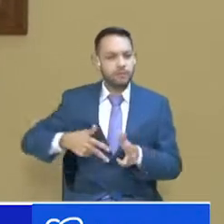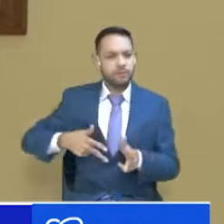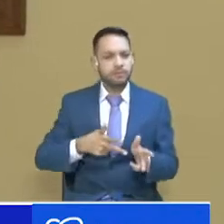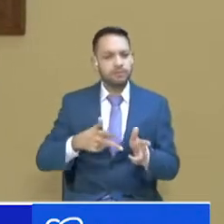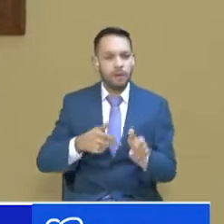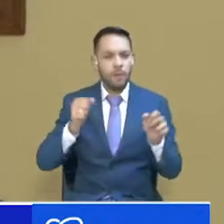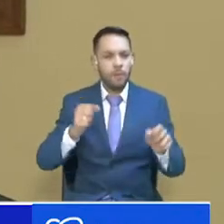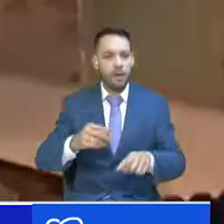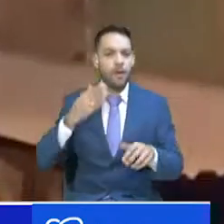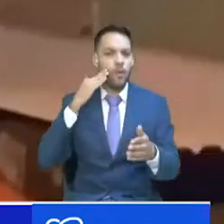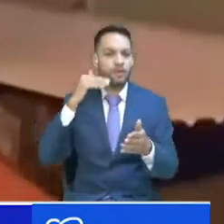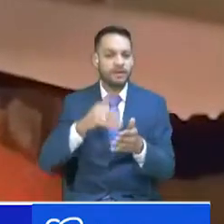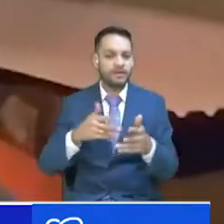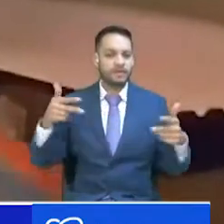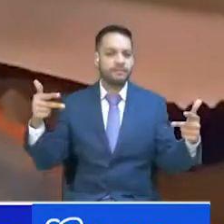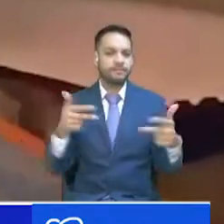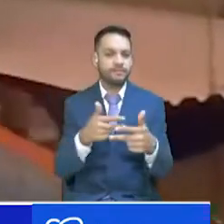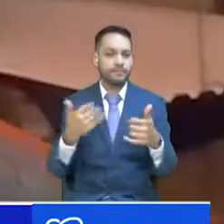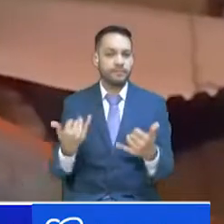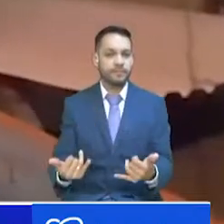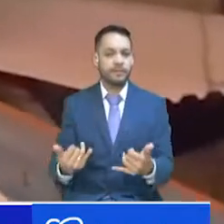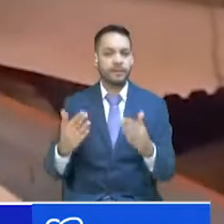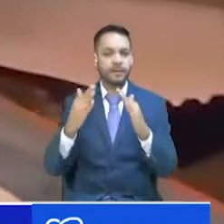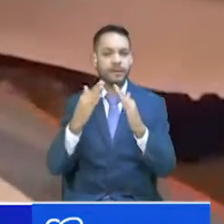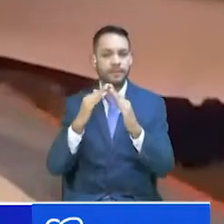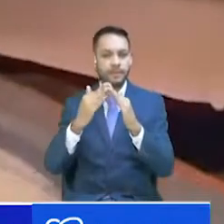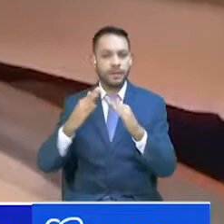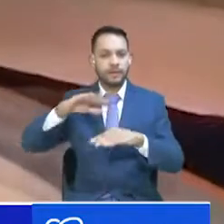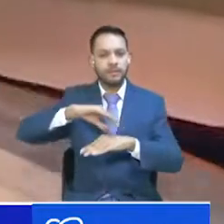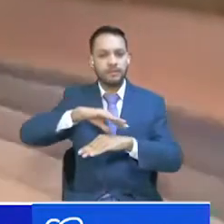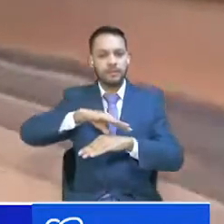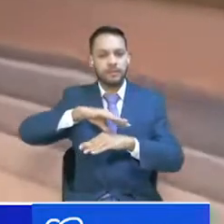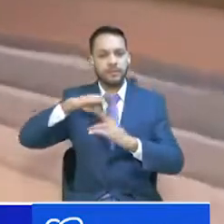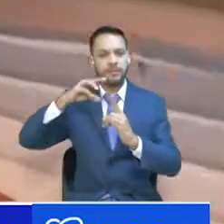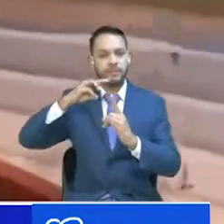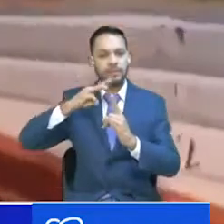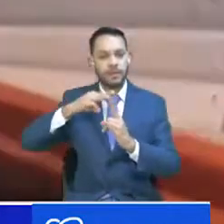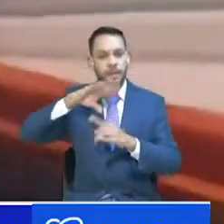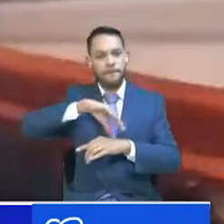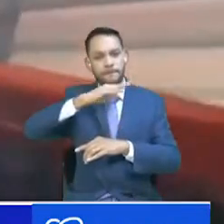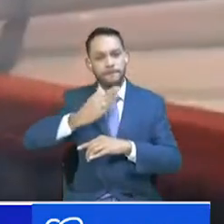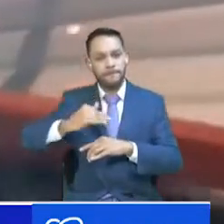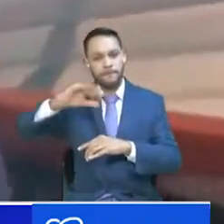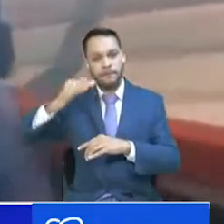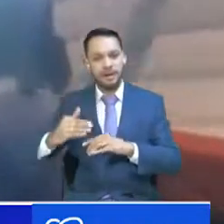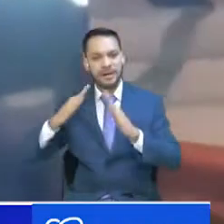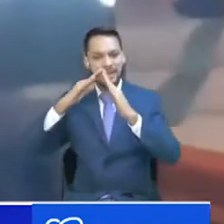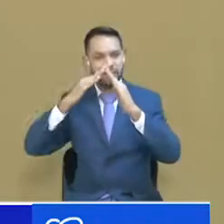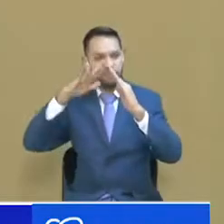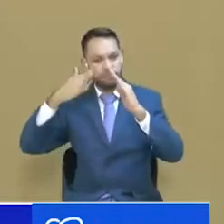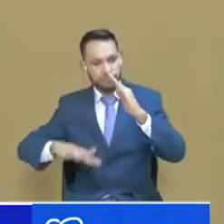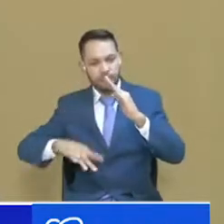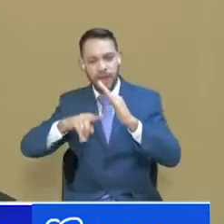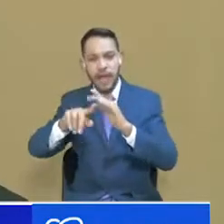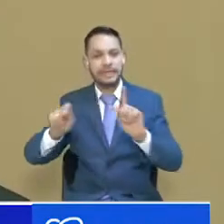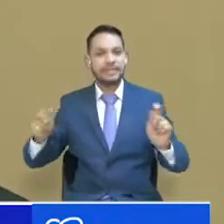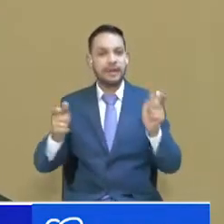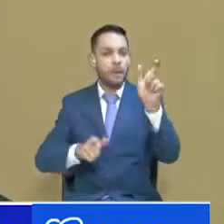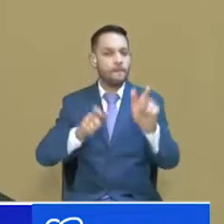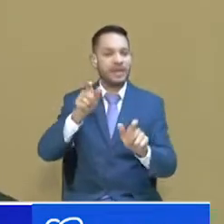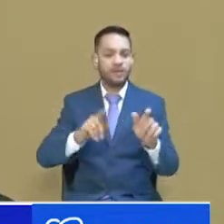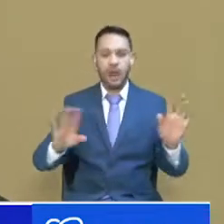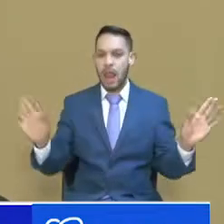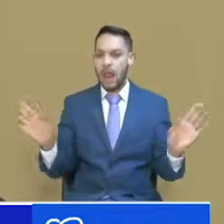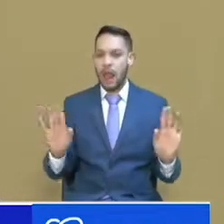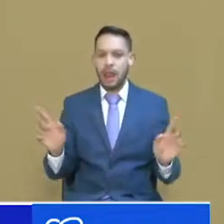así en todos los puntos en marquetalia una vivienda perdió el techo que cayó sobre la calle sin embargo nadie resultó herido nosotros en el sector de buenavista